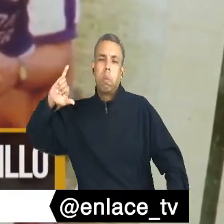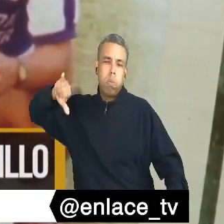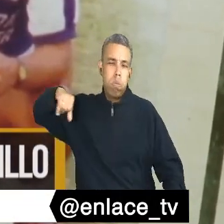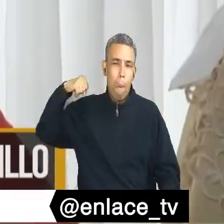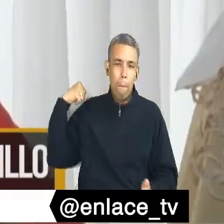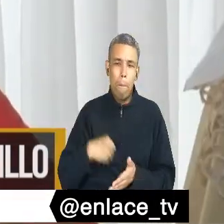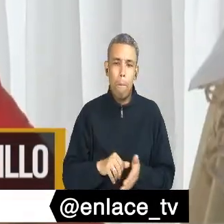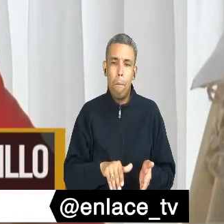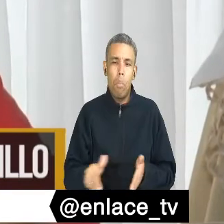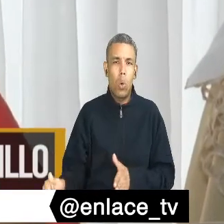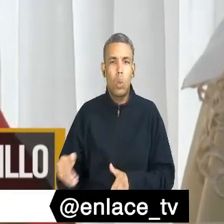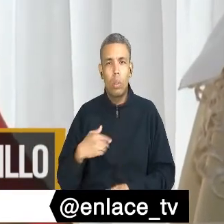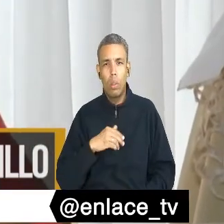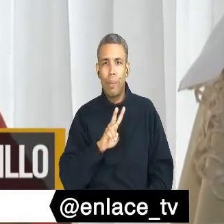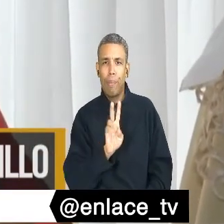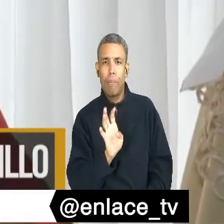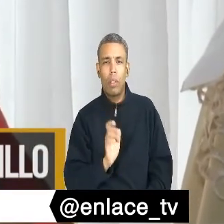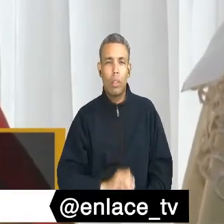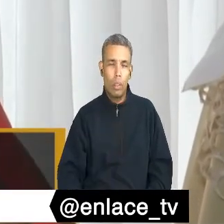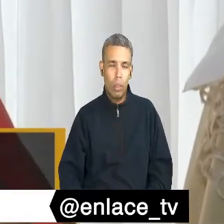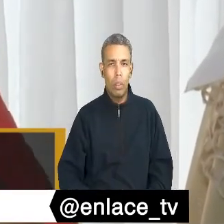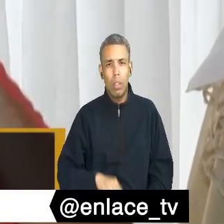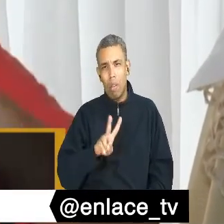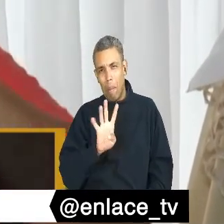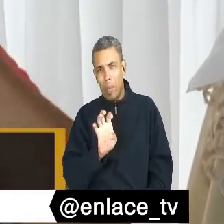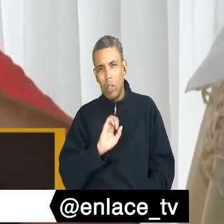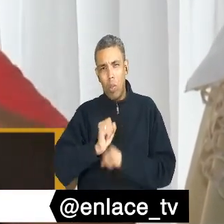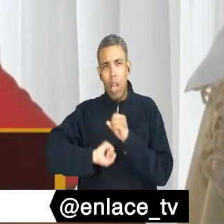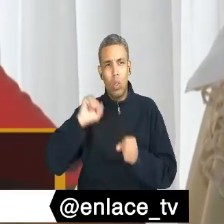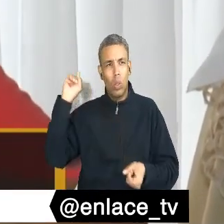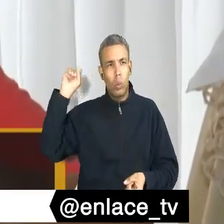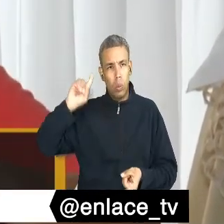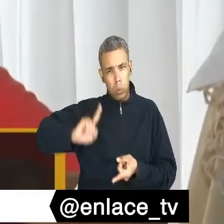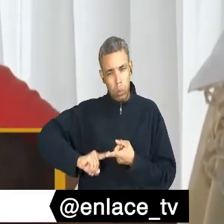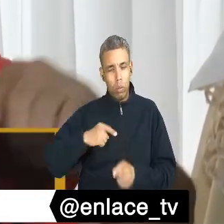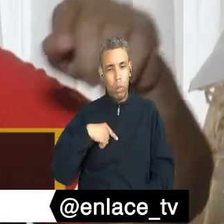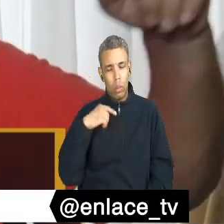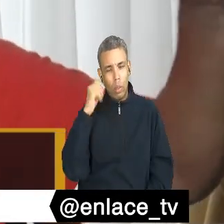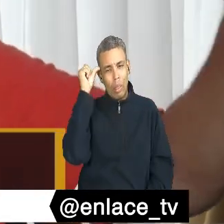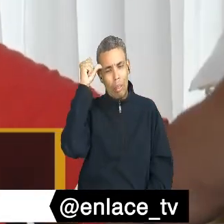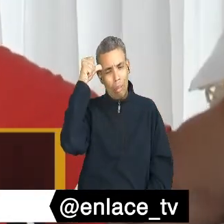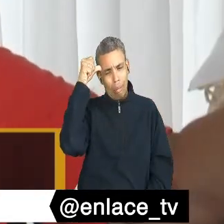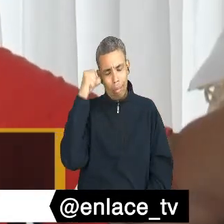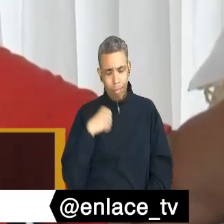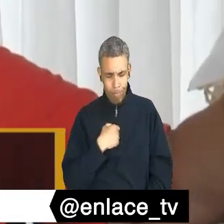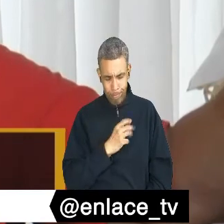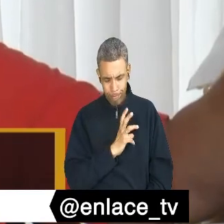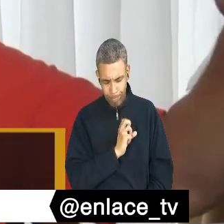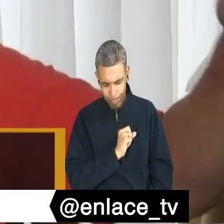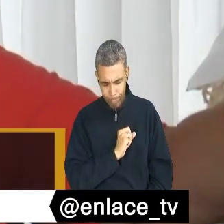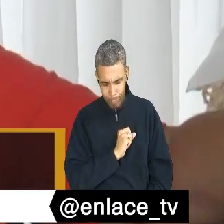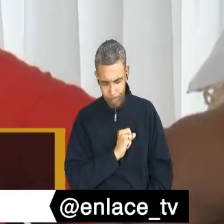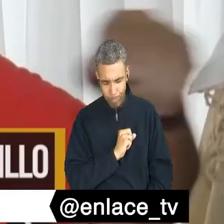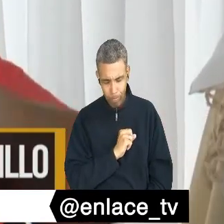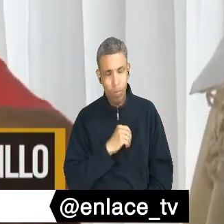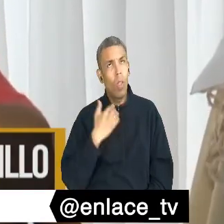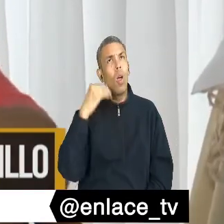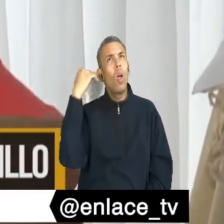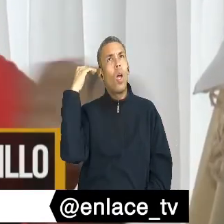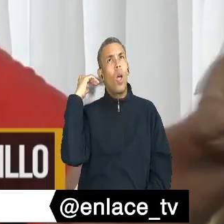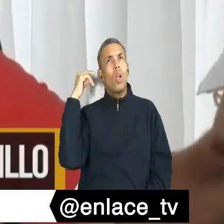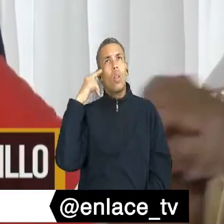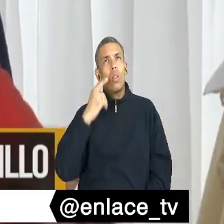hoy, 29 años después, cómo fui capaz de leer eso delante de los